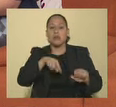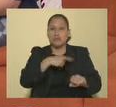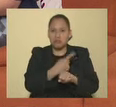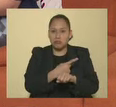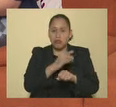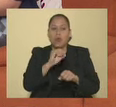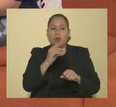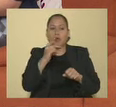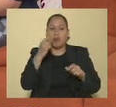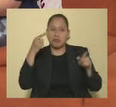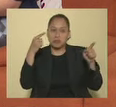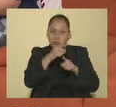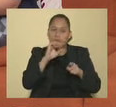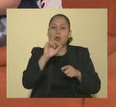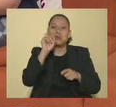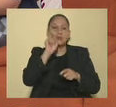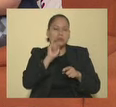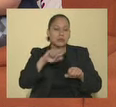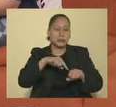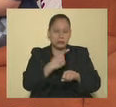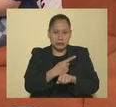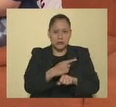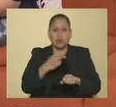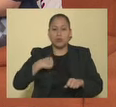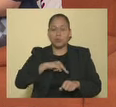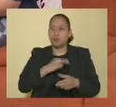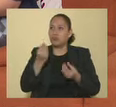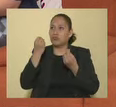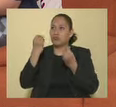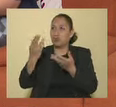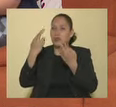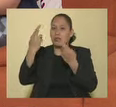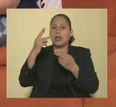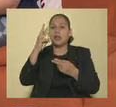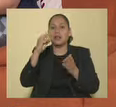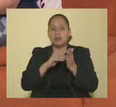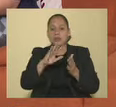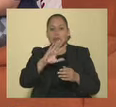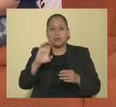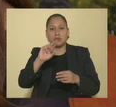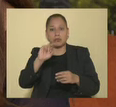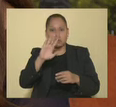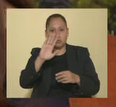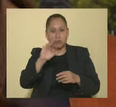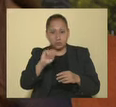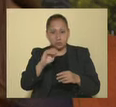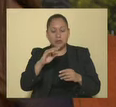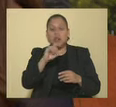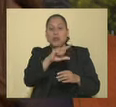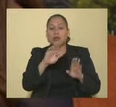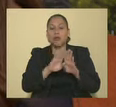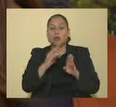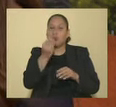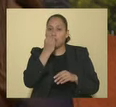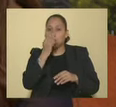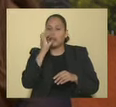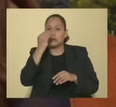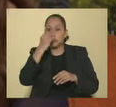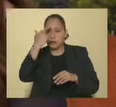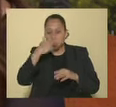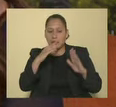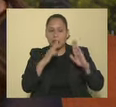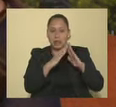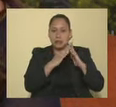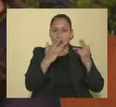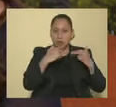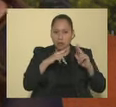físico, psicológico, sexual. Hemos donado más de 348 mil desayunos, comidas y cenas a través de una casa hogar que se llama